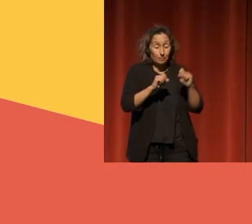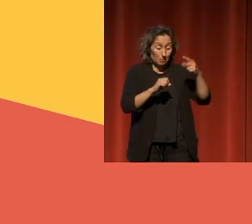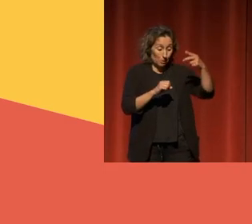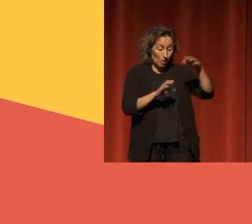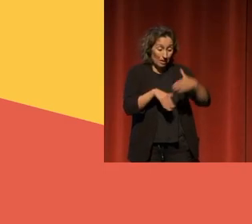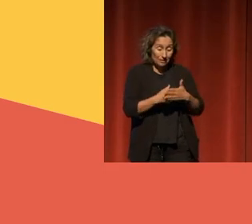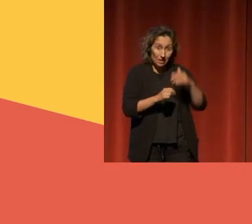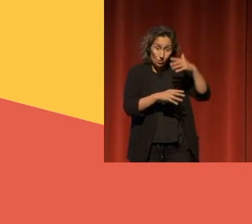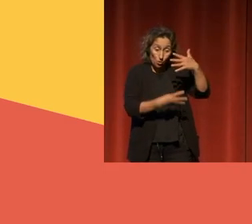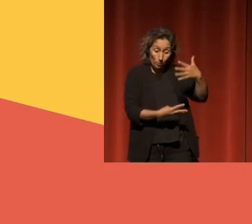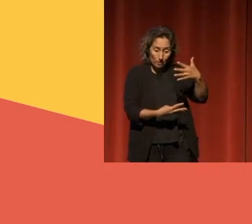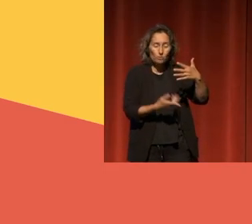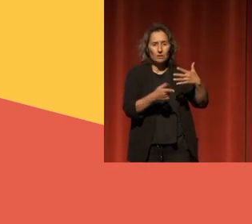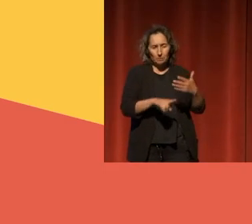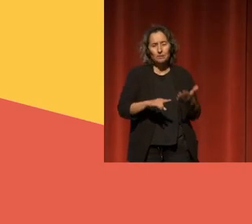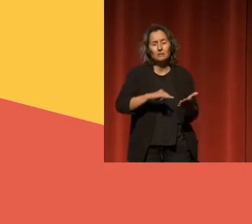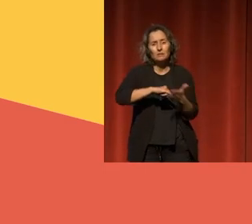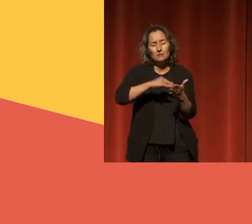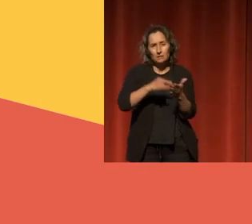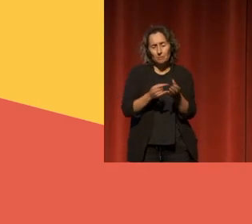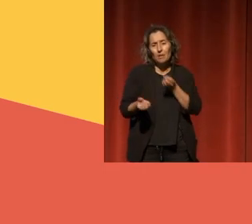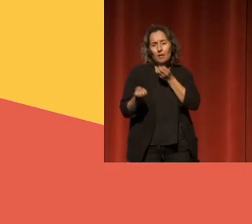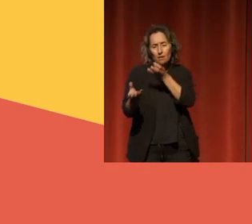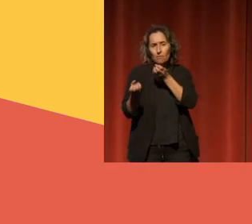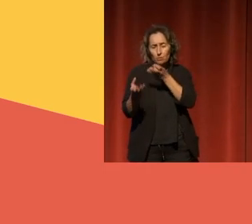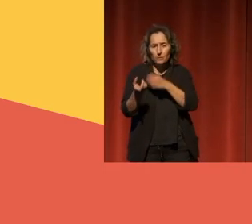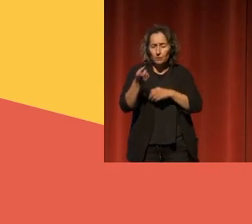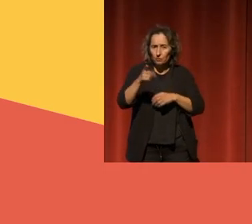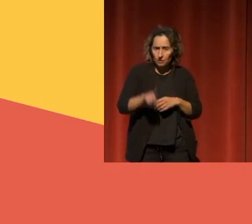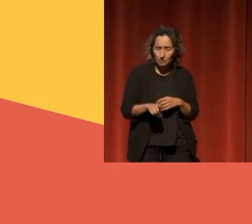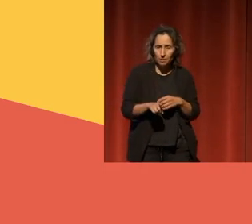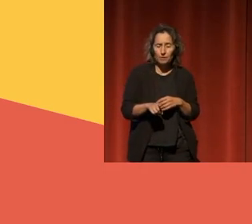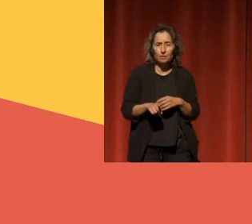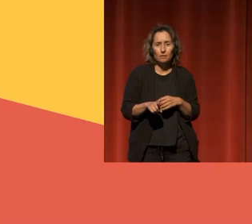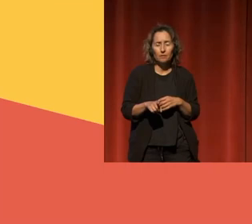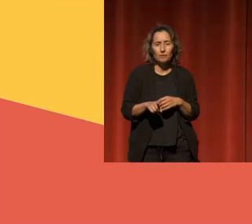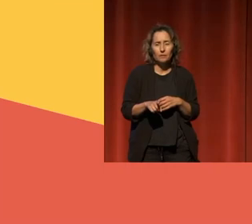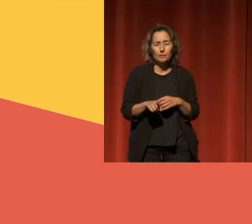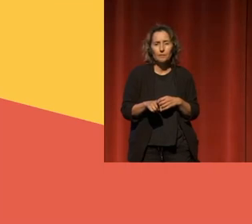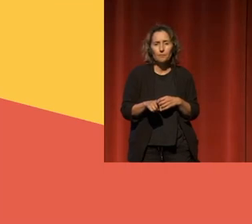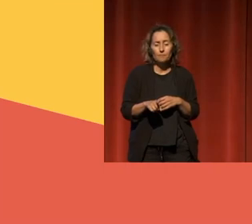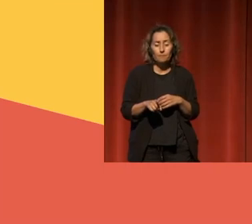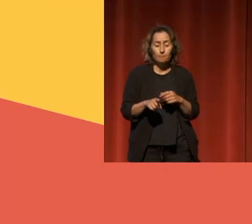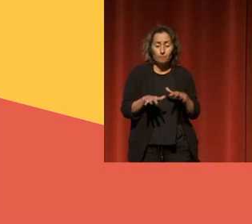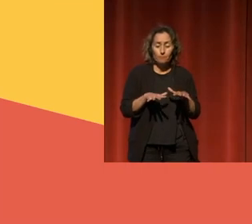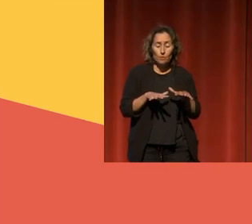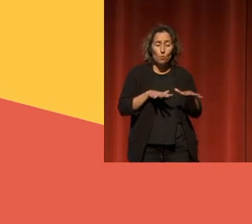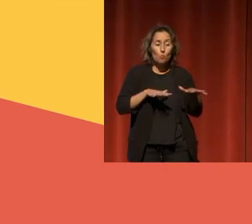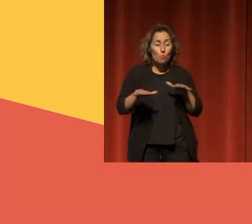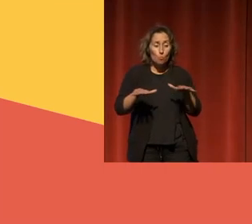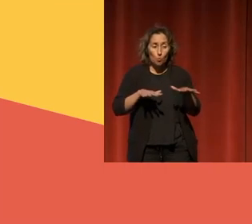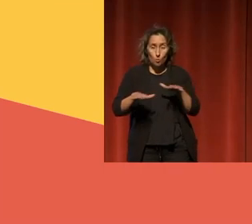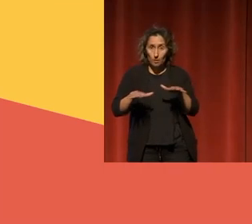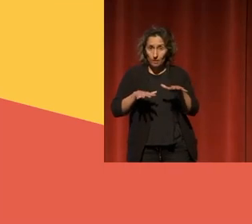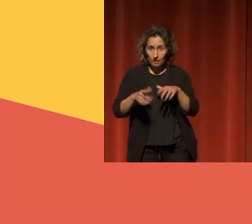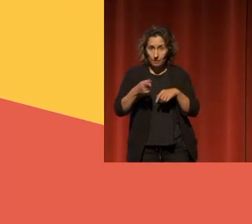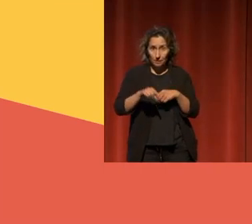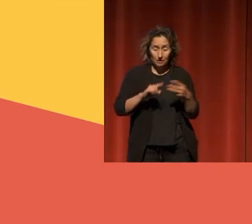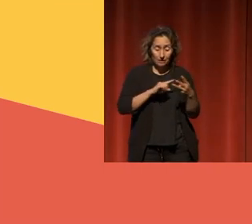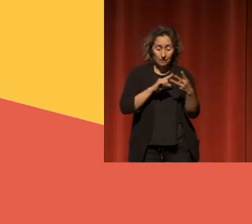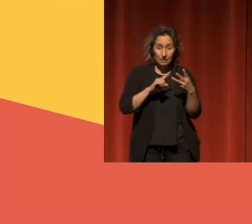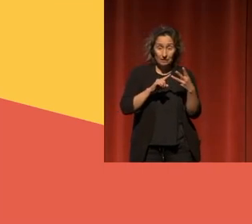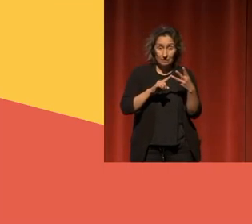supuesto la sociedad de la información por recapitular en el segundo la movilidad que será importantísima también para la educación en el